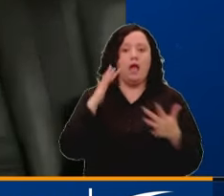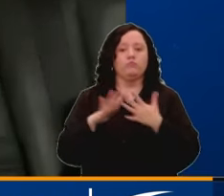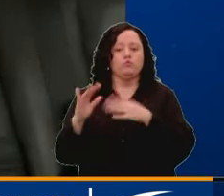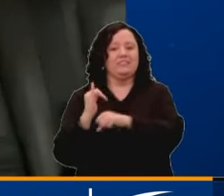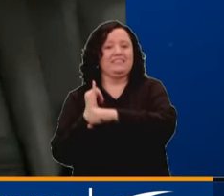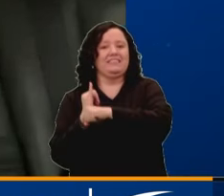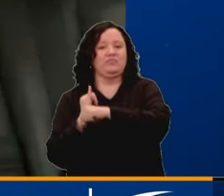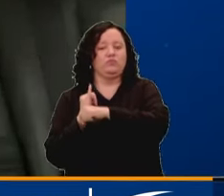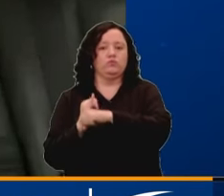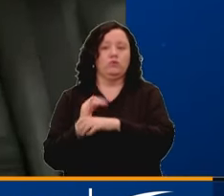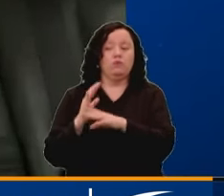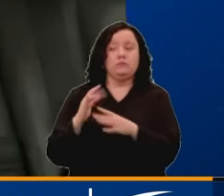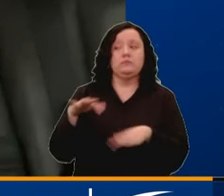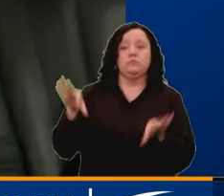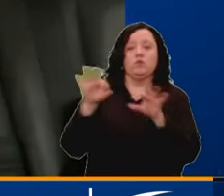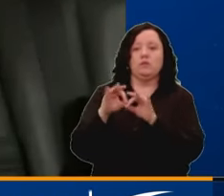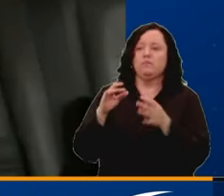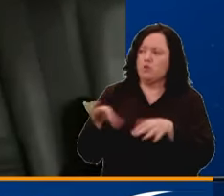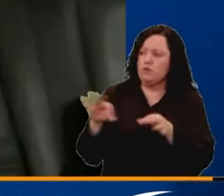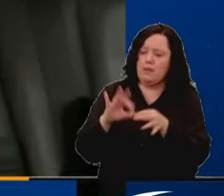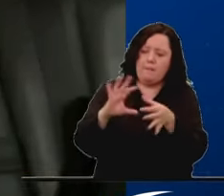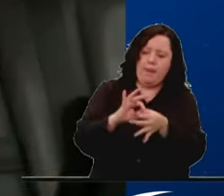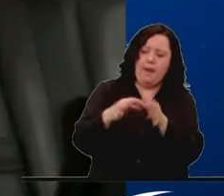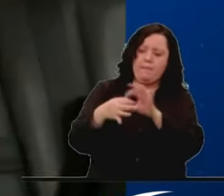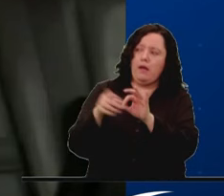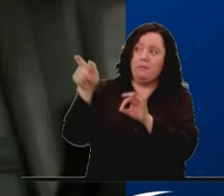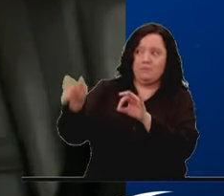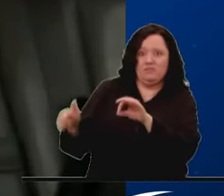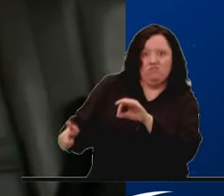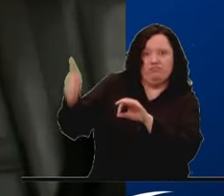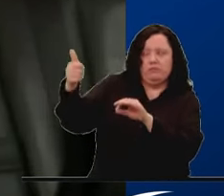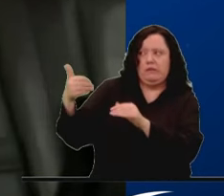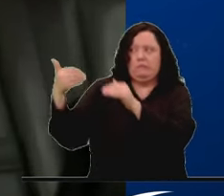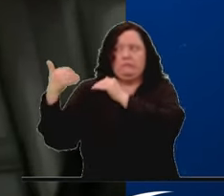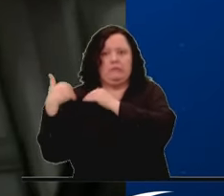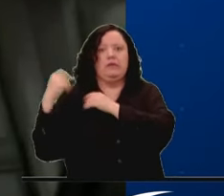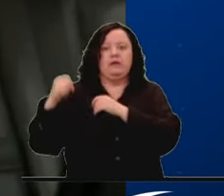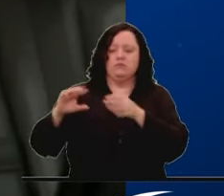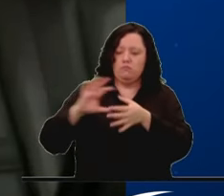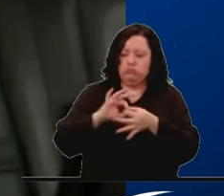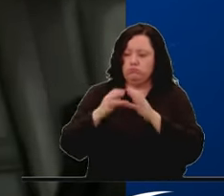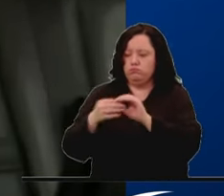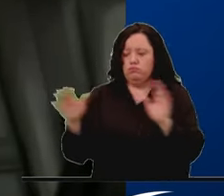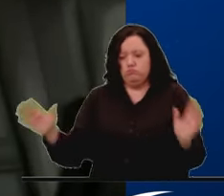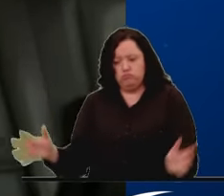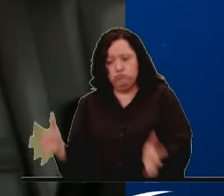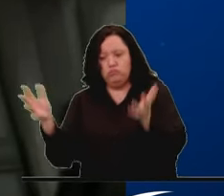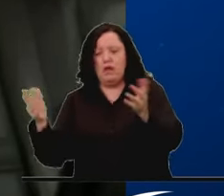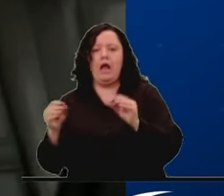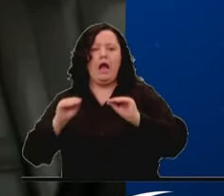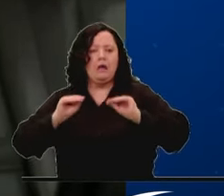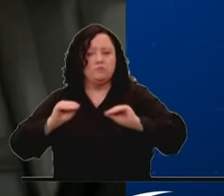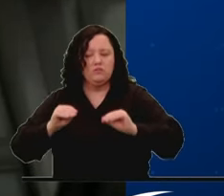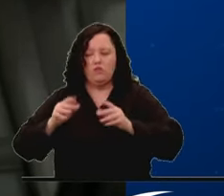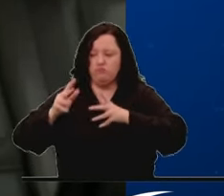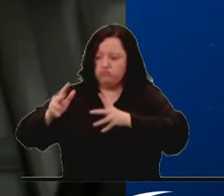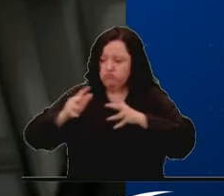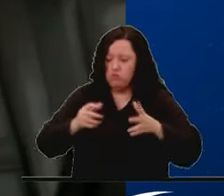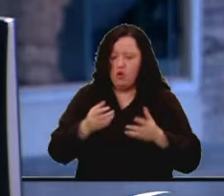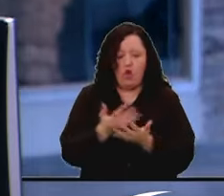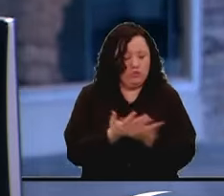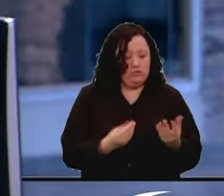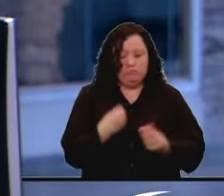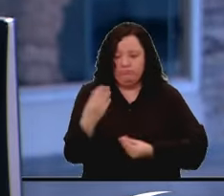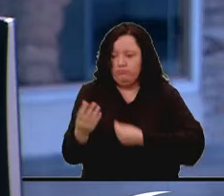como es el de mantener la cohesión, la moral, mejorar los niveles de capacitación, de entrenamiento y de dotación.